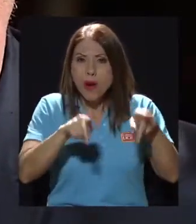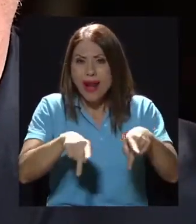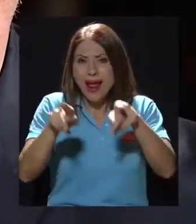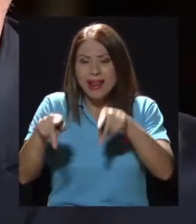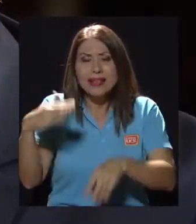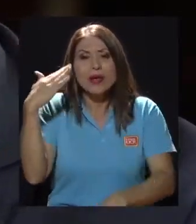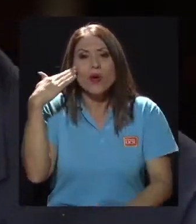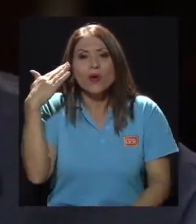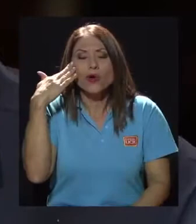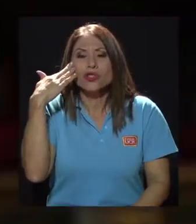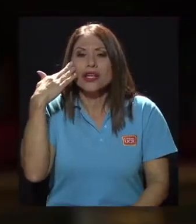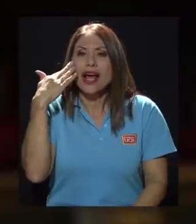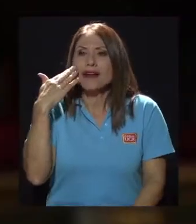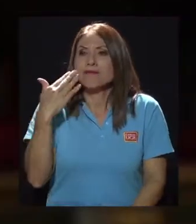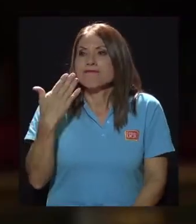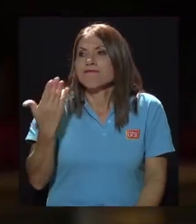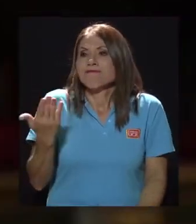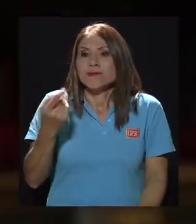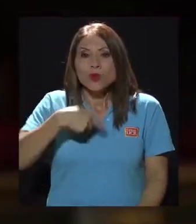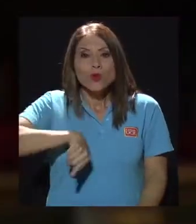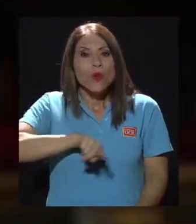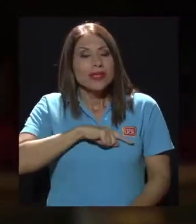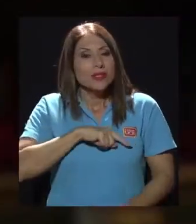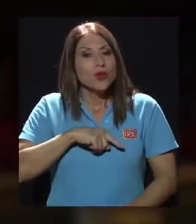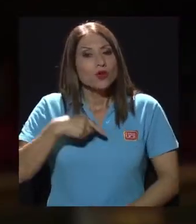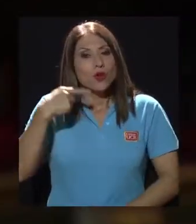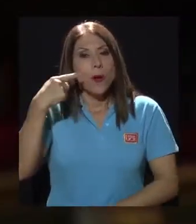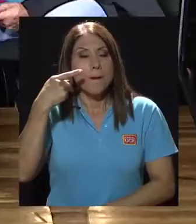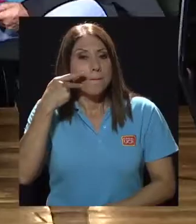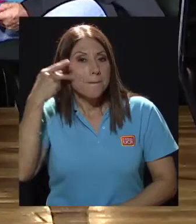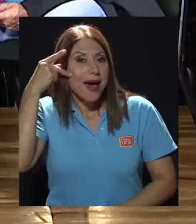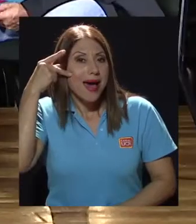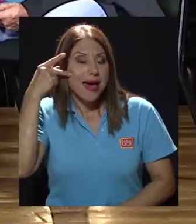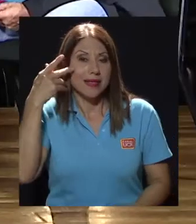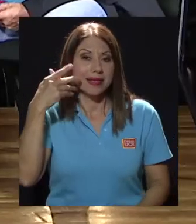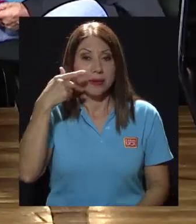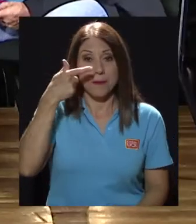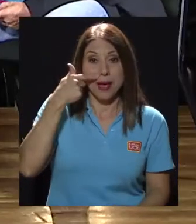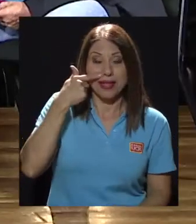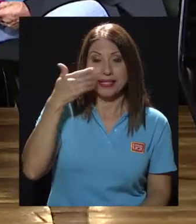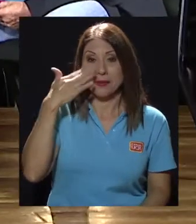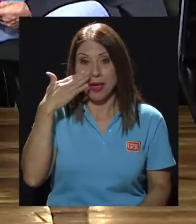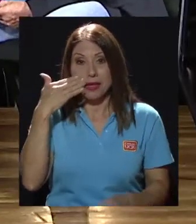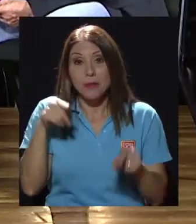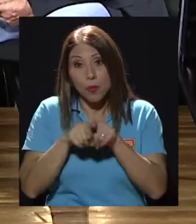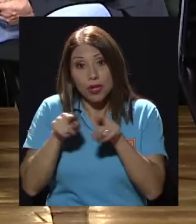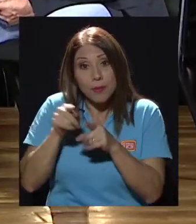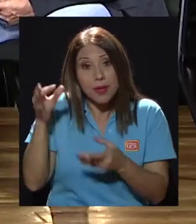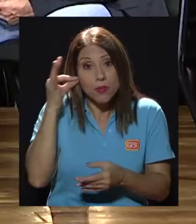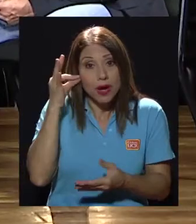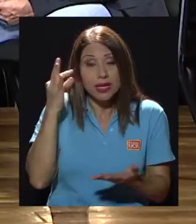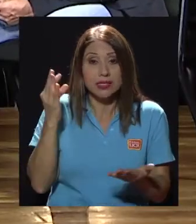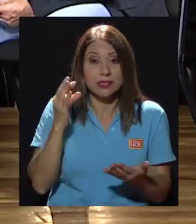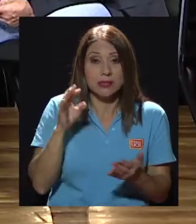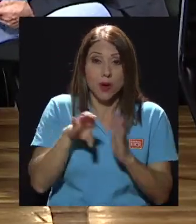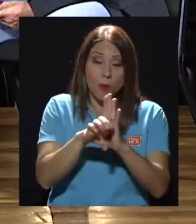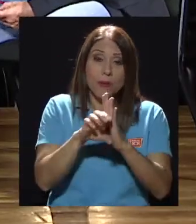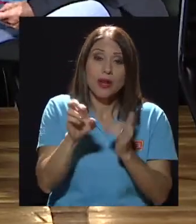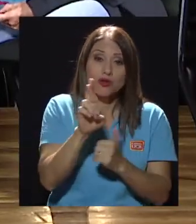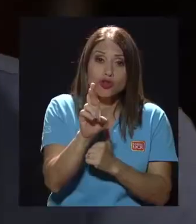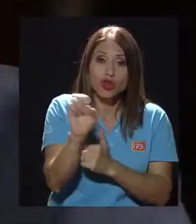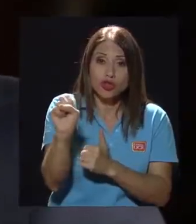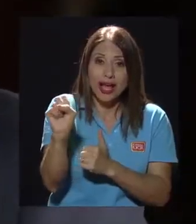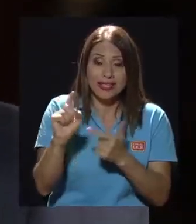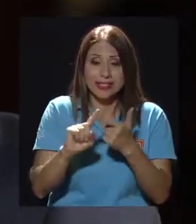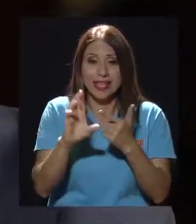son nuestros padres y madres, porque también tenemos compositoras como Rocío Sanz y Castenagra, de la música nuestra,